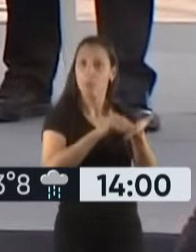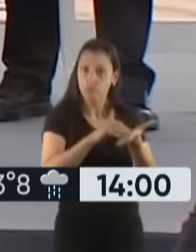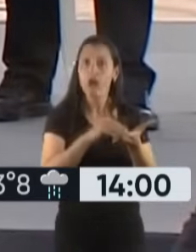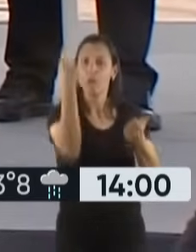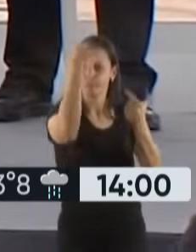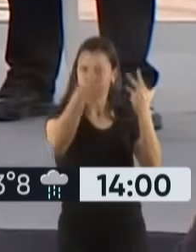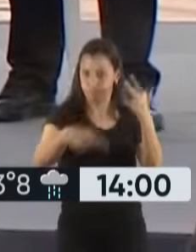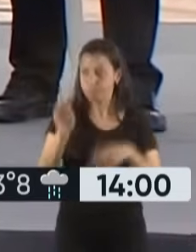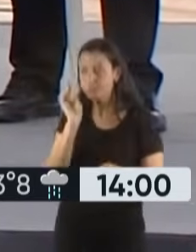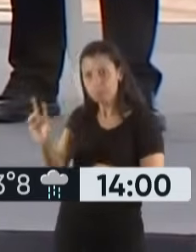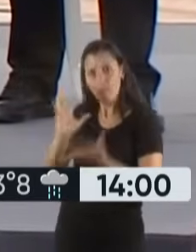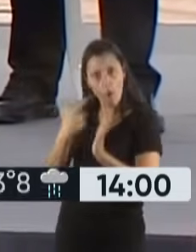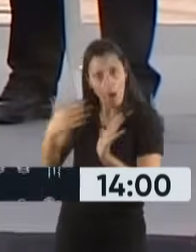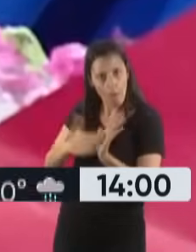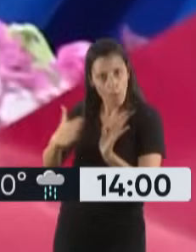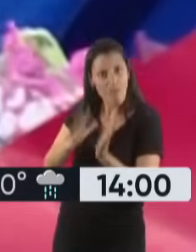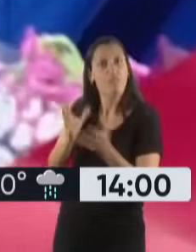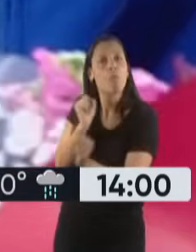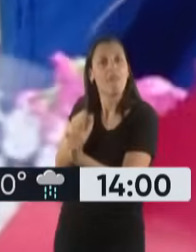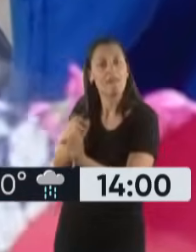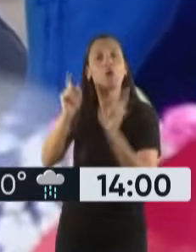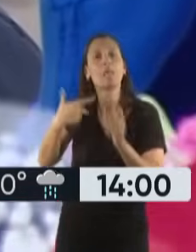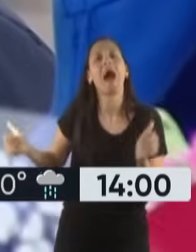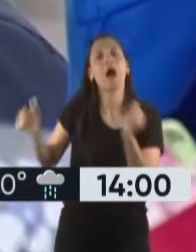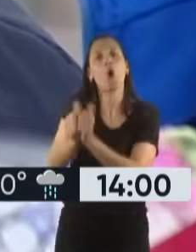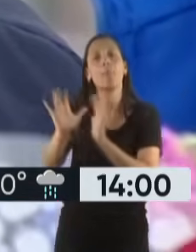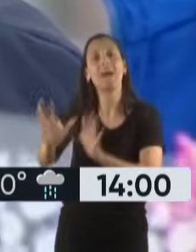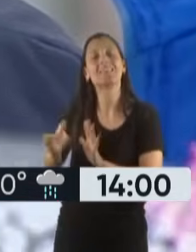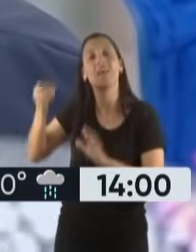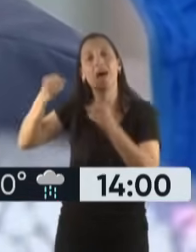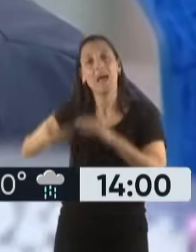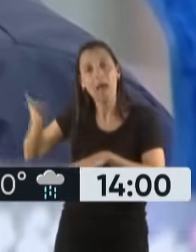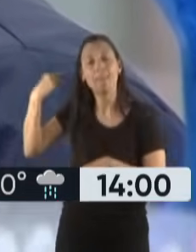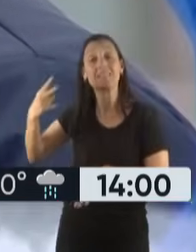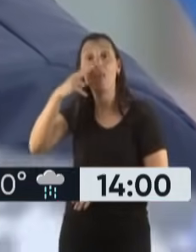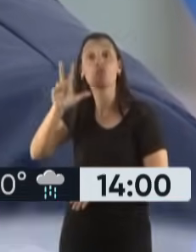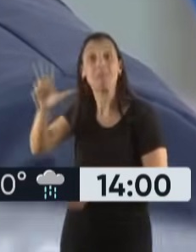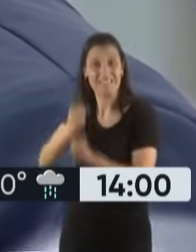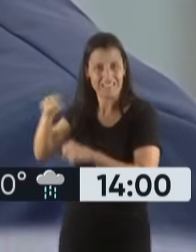Lo acompañé políticamente también cuando empezó allá en el año